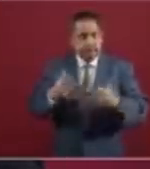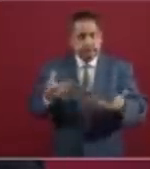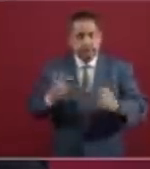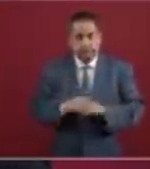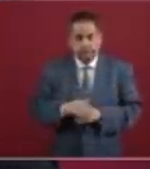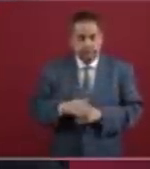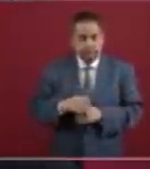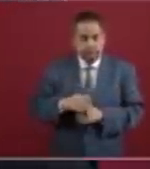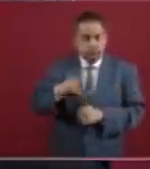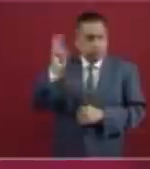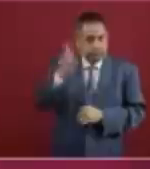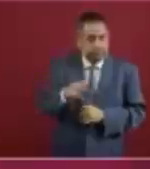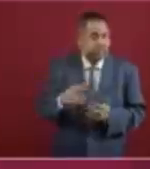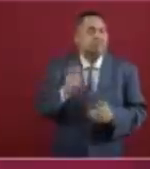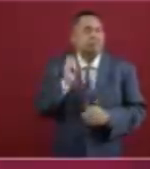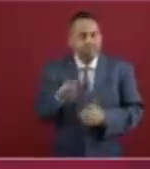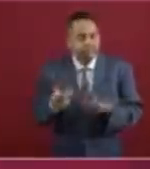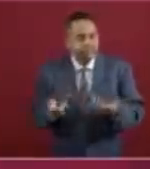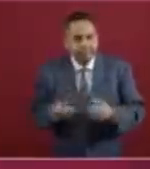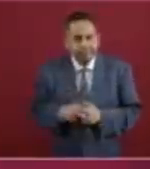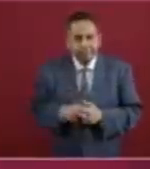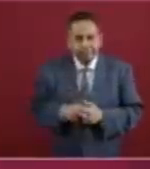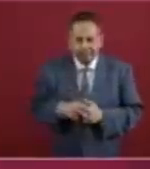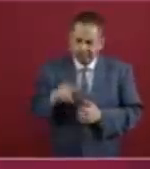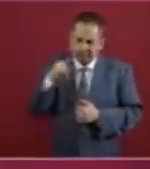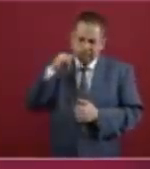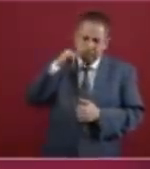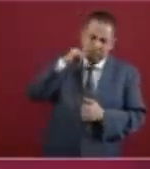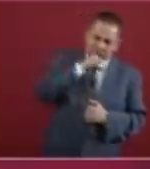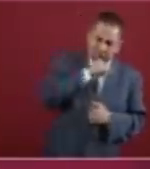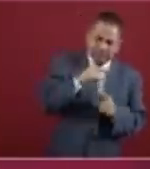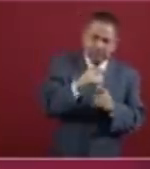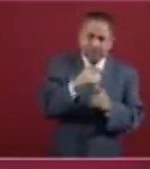La verdad que no hay peor cosa que la hipocresía.